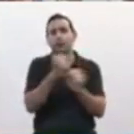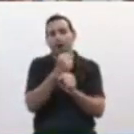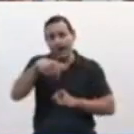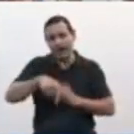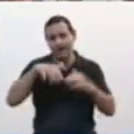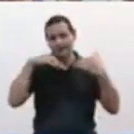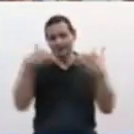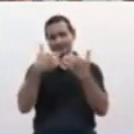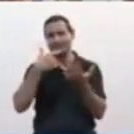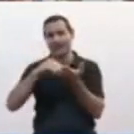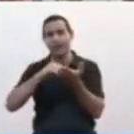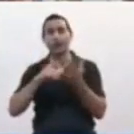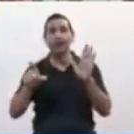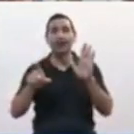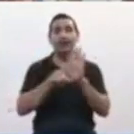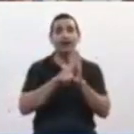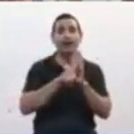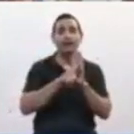acá